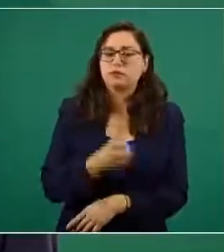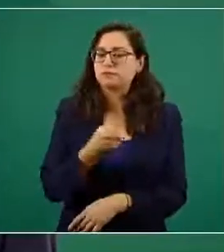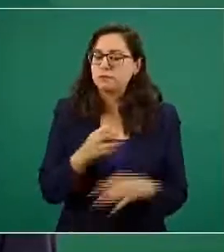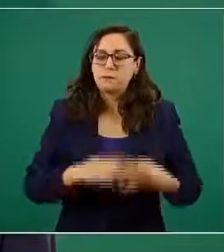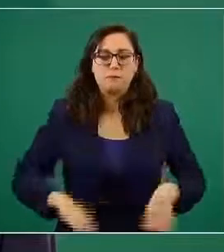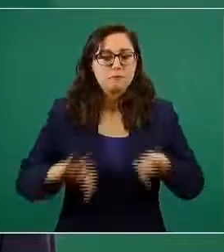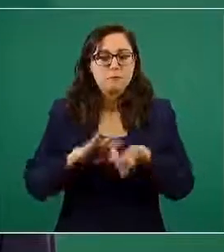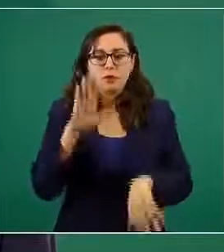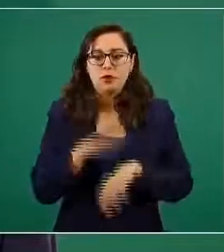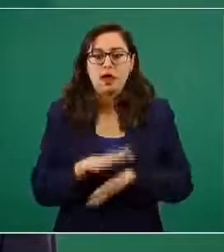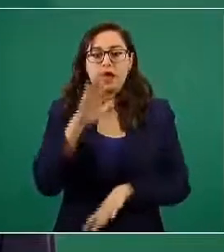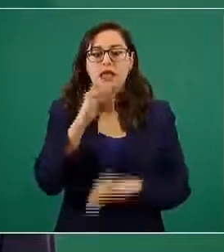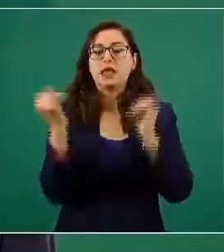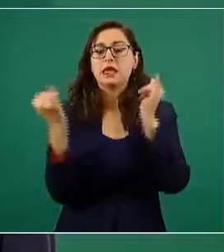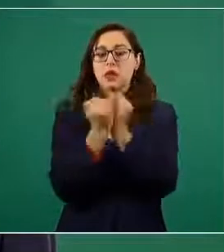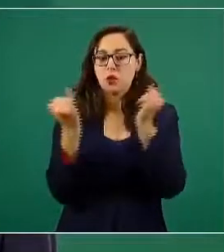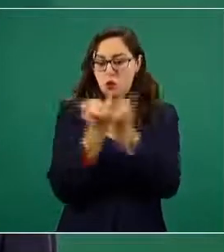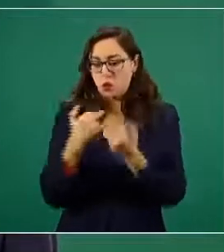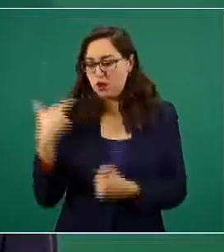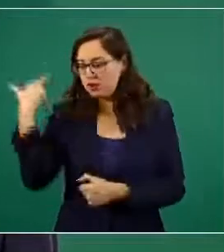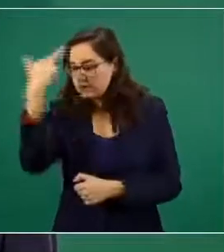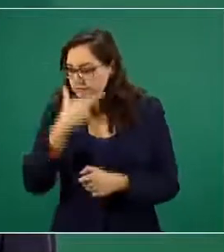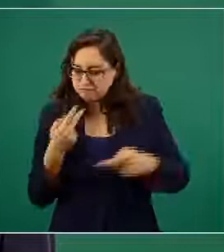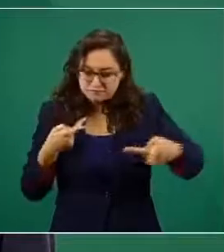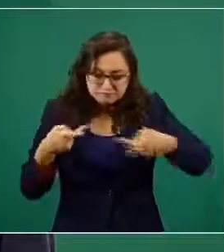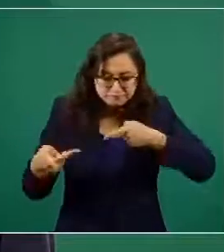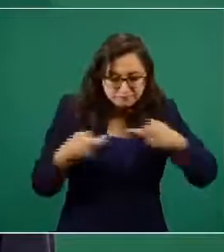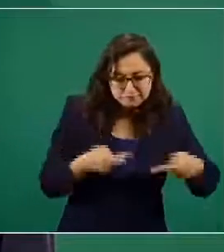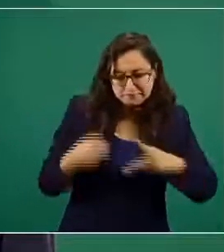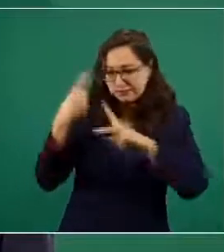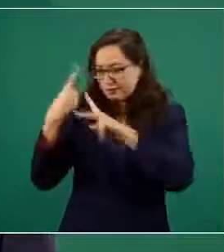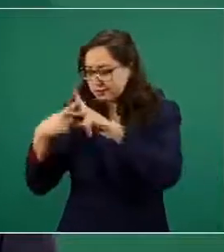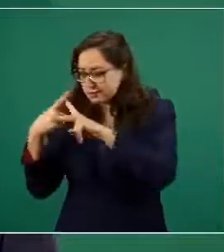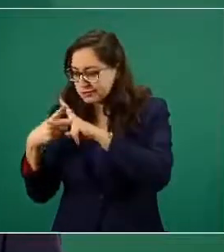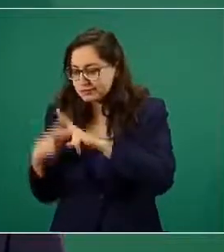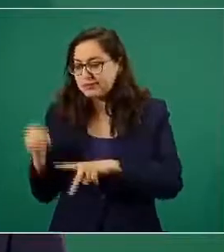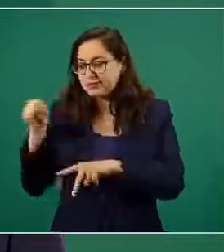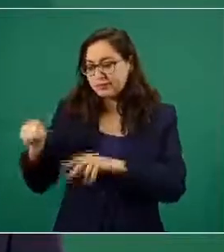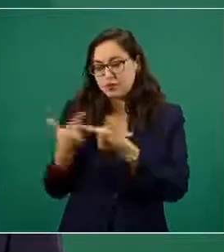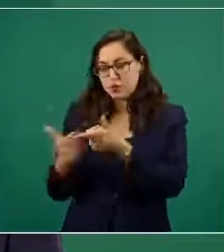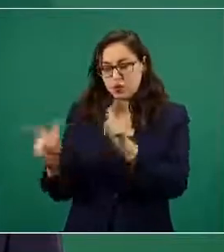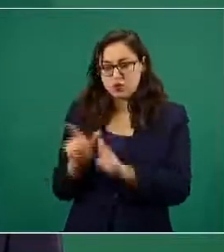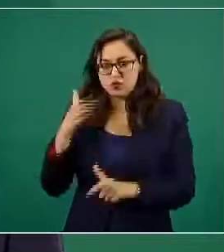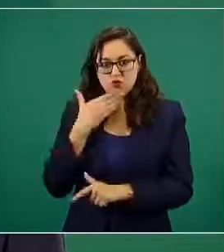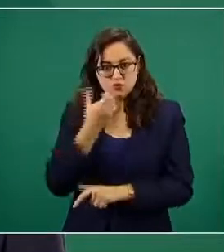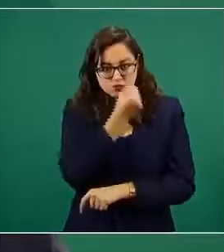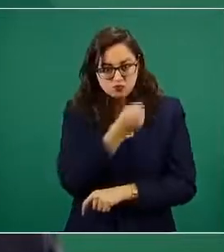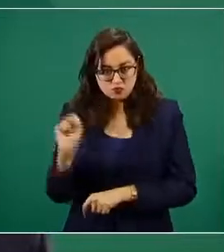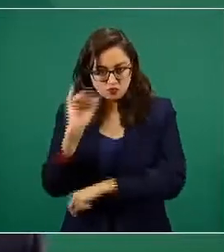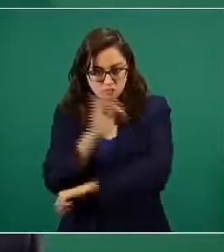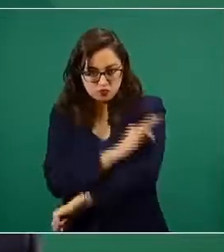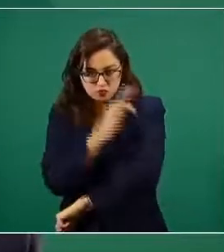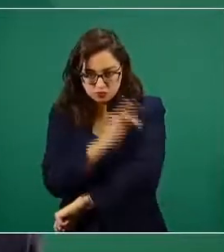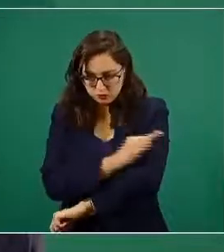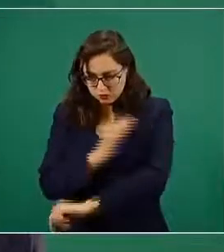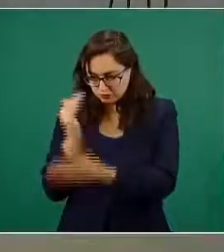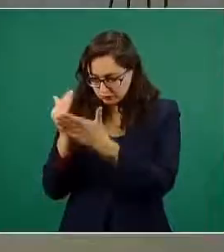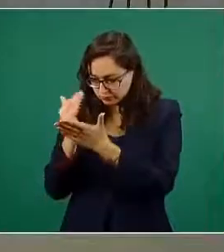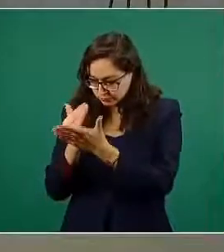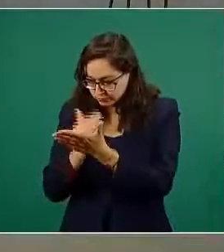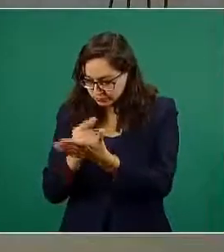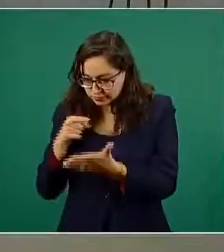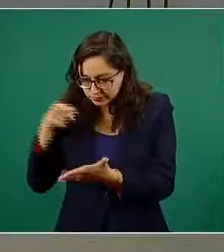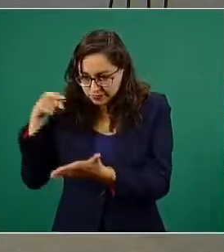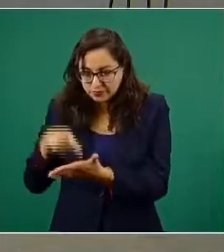análisis epidemiológicos y modelaciones matemáticas que hizo nuestro grupo técnico asesor en vacunación, si